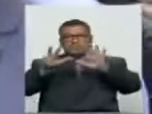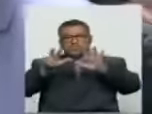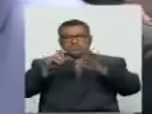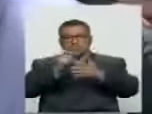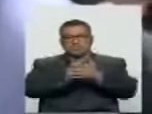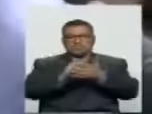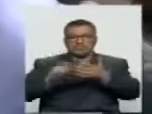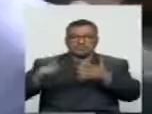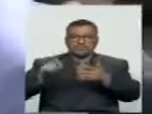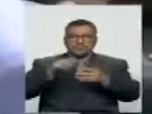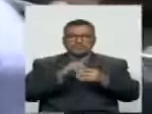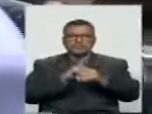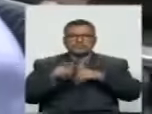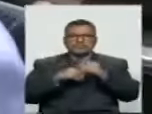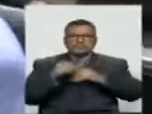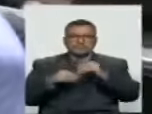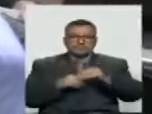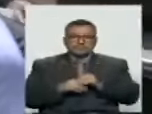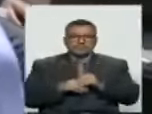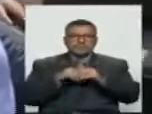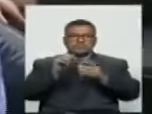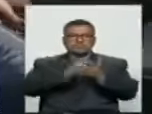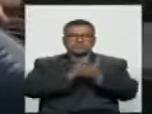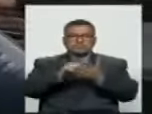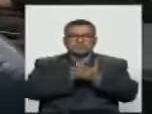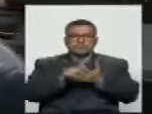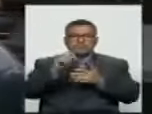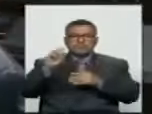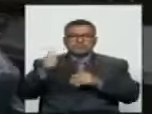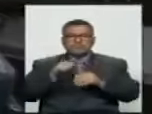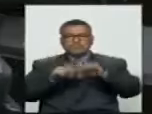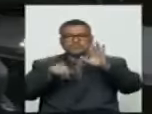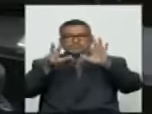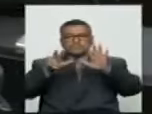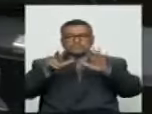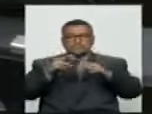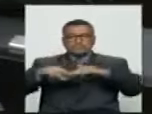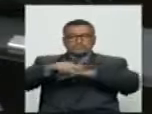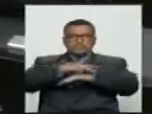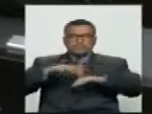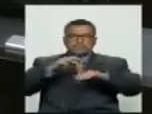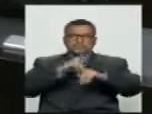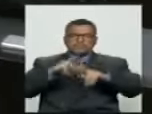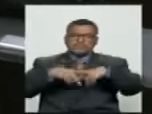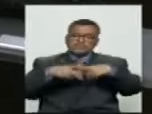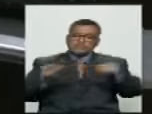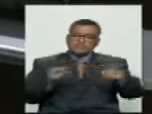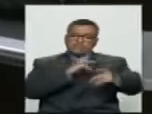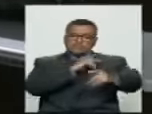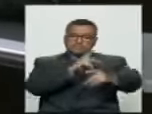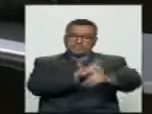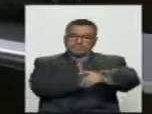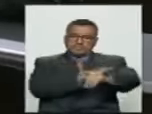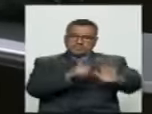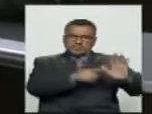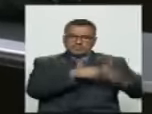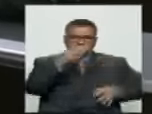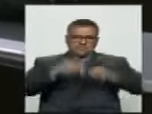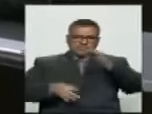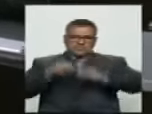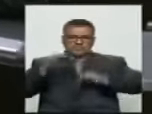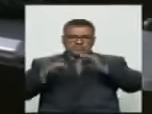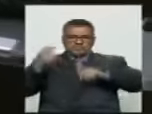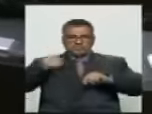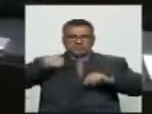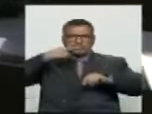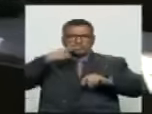quedando redactado en los siguientes términos. Artículo 18. El Ministerio del Poder Popular con competencia en materia de justicia